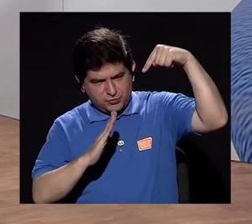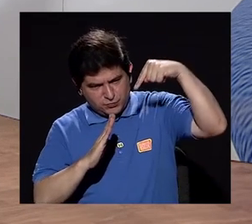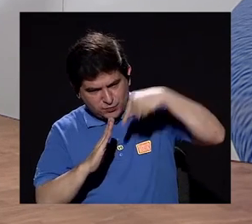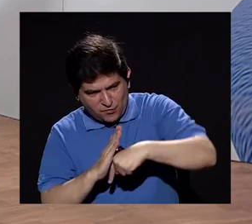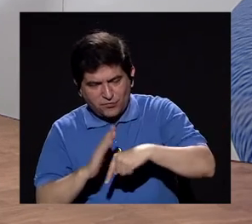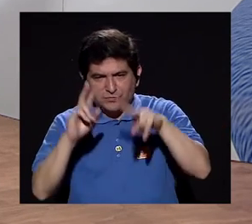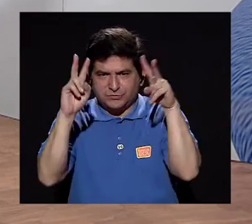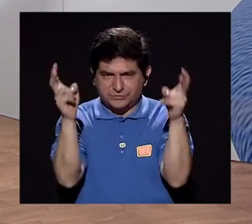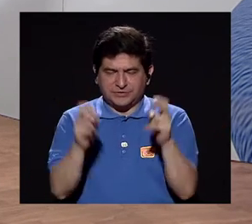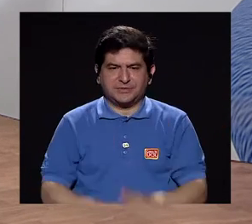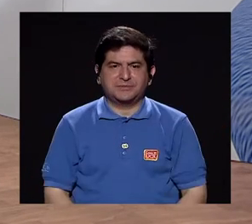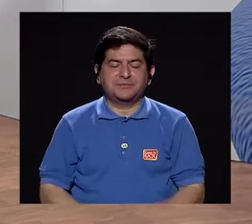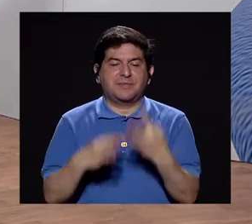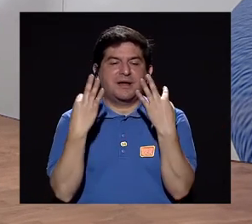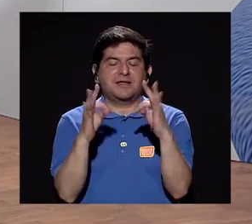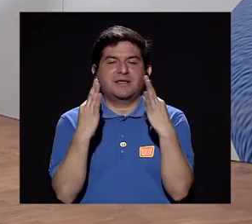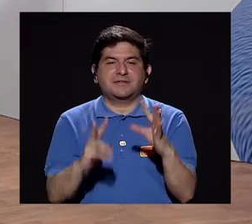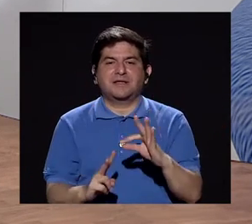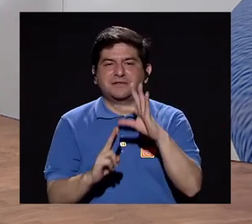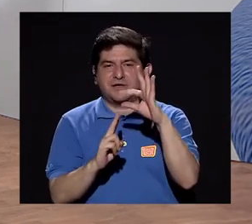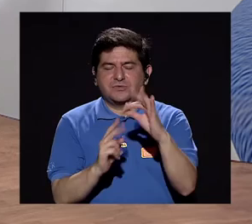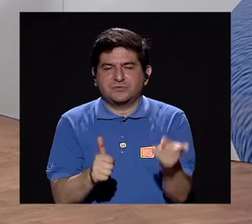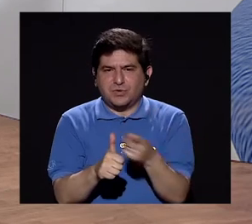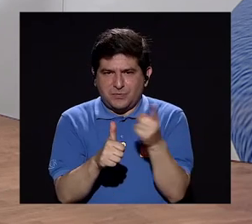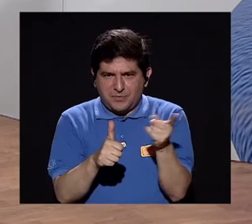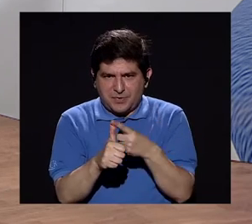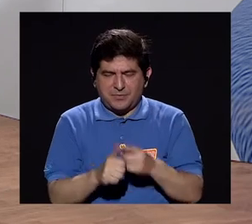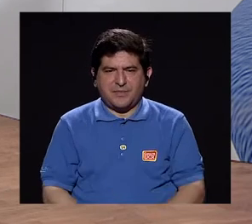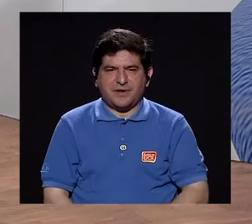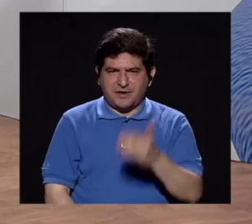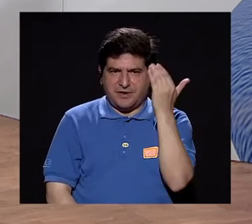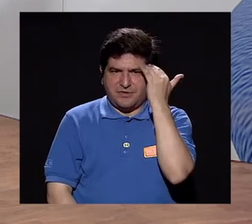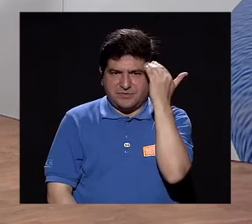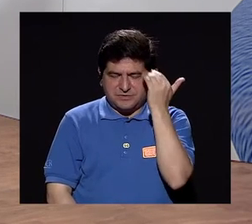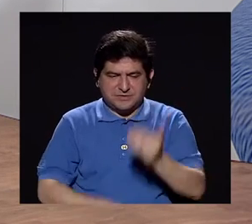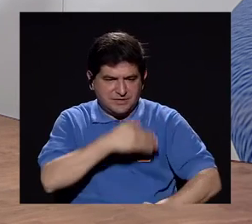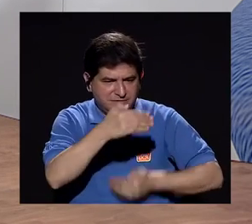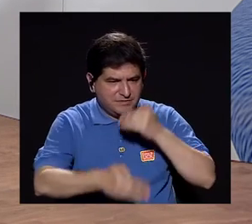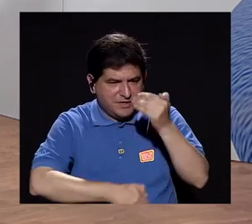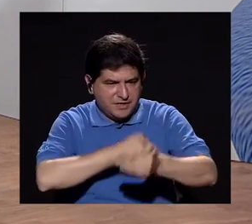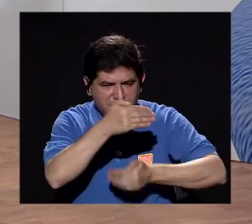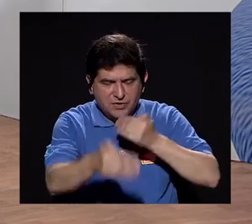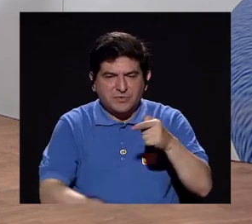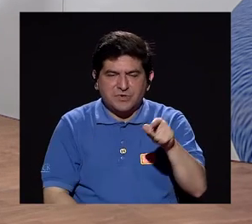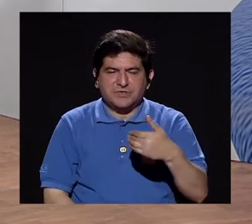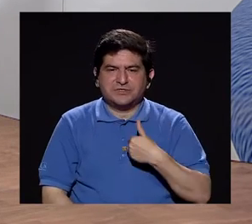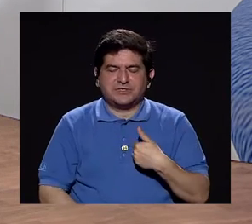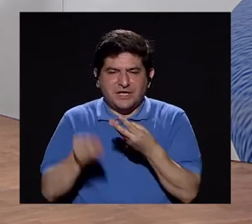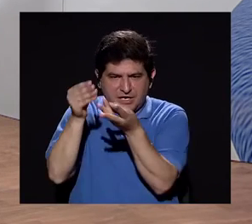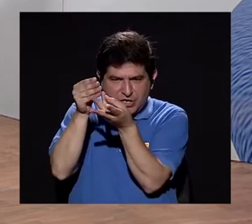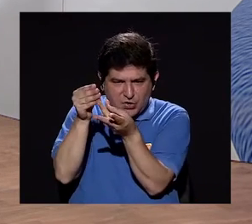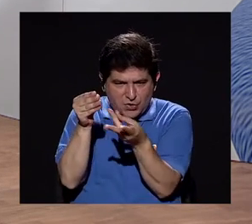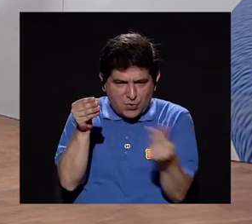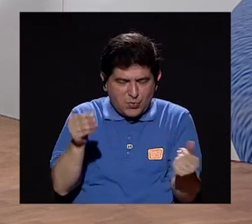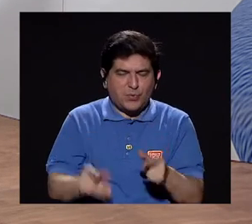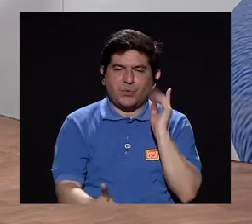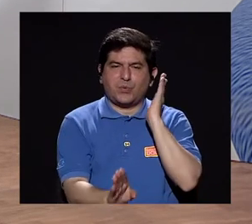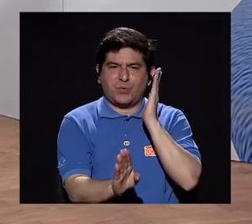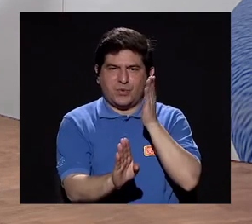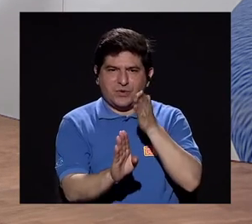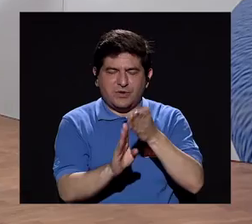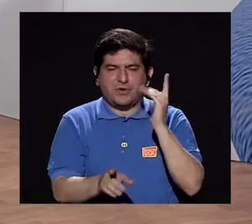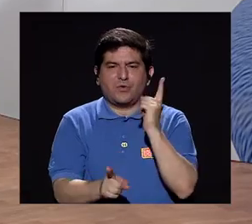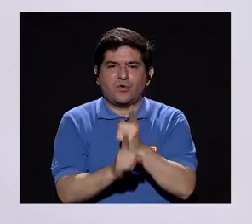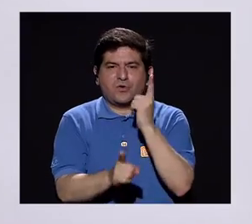de profundizar en ese tema y de buscar opciones primero para poder predecir el comportamiento de esos exiliados de una manera